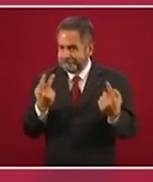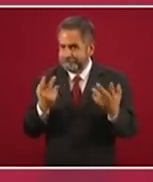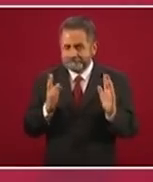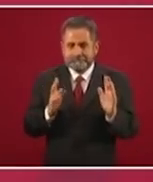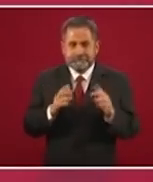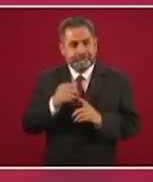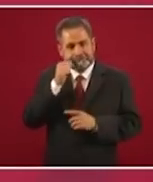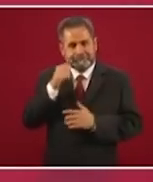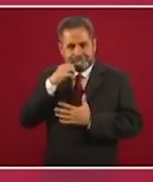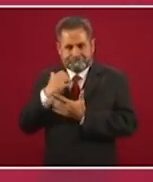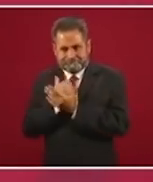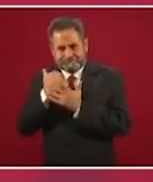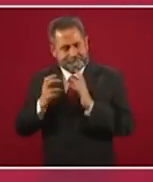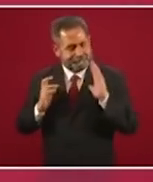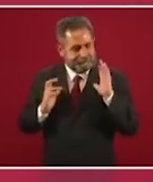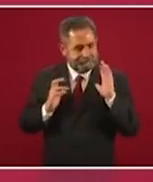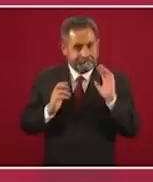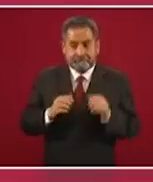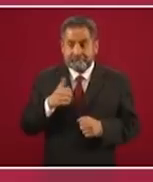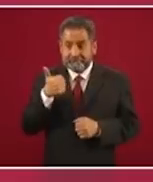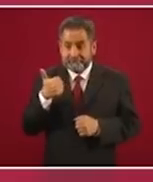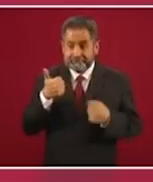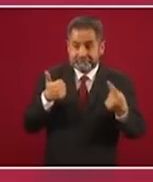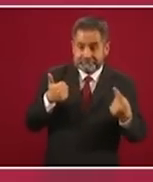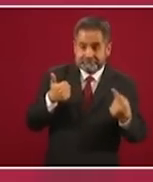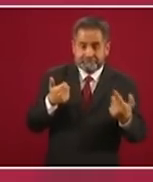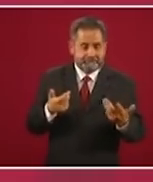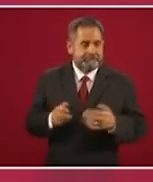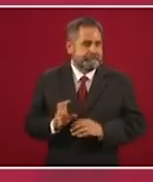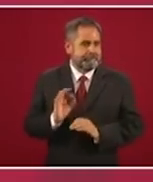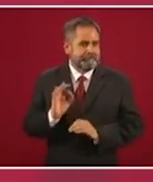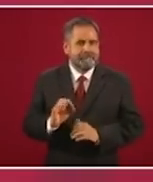Y ayer ganaron 6-1.